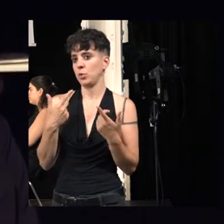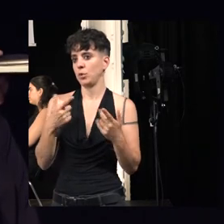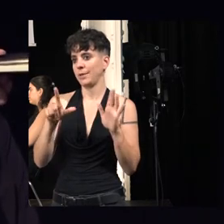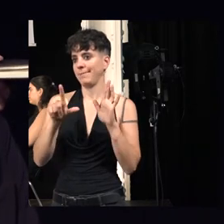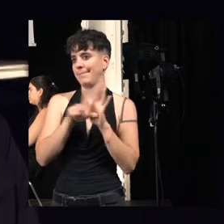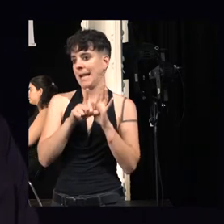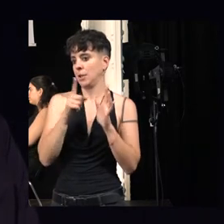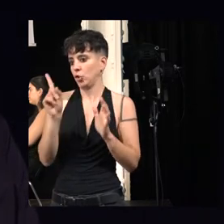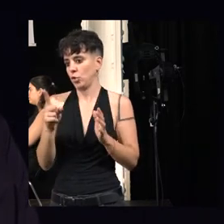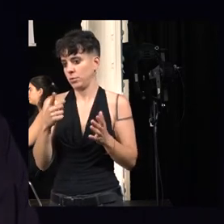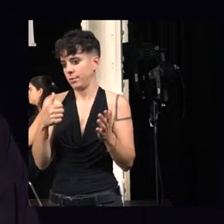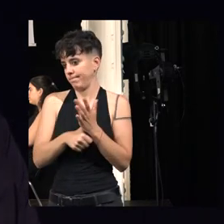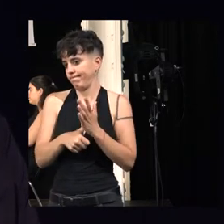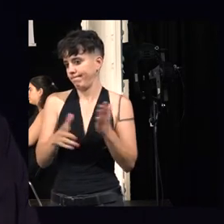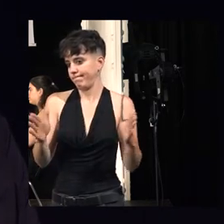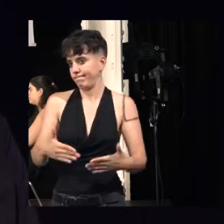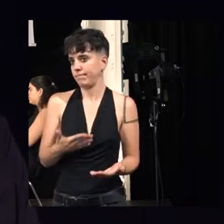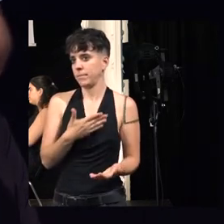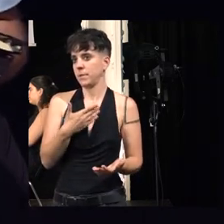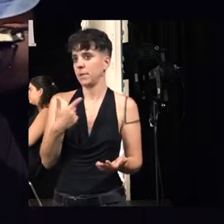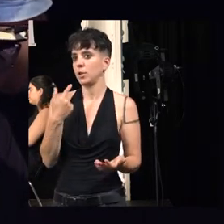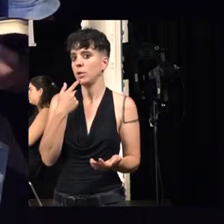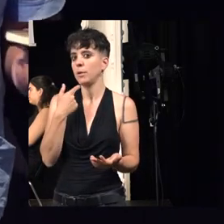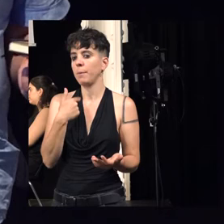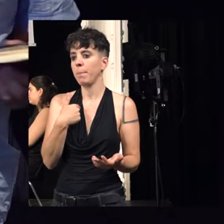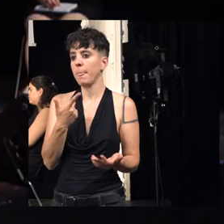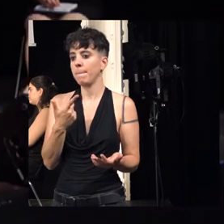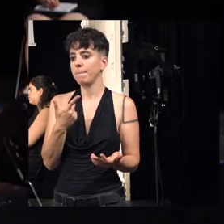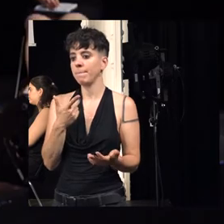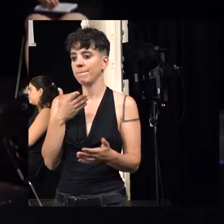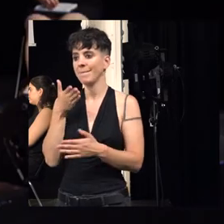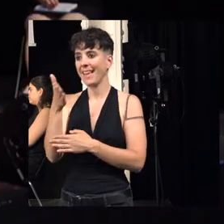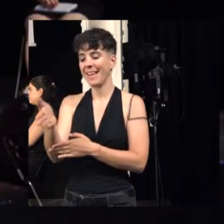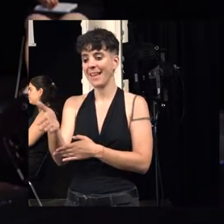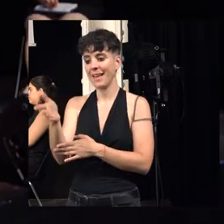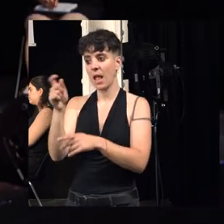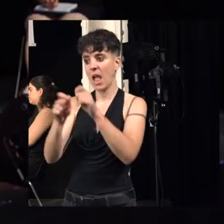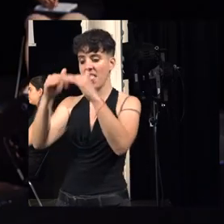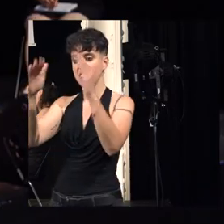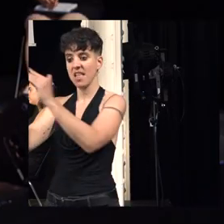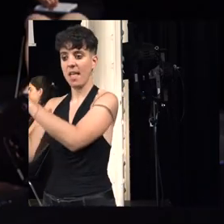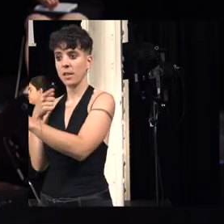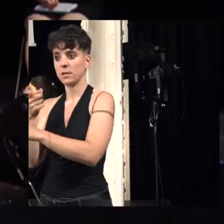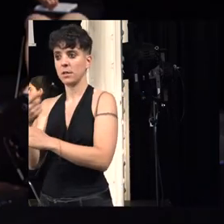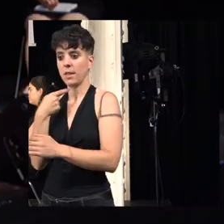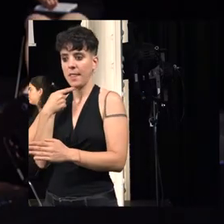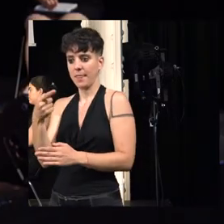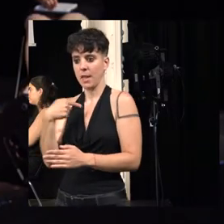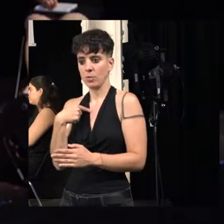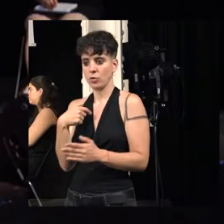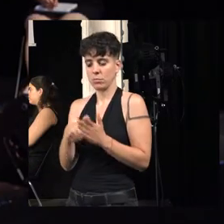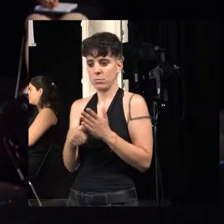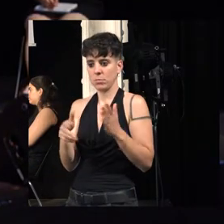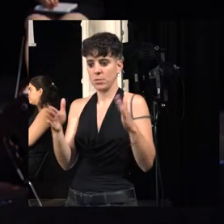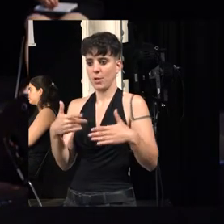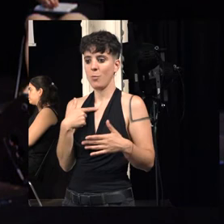nos acercábamos a las entidades, no podíamos hablar de que éramos irregulares. Teníamos que hablar de